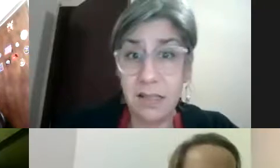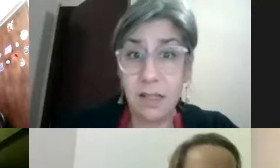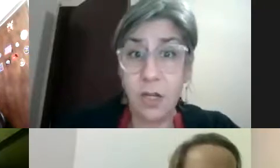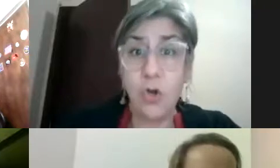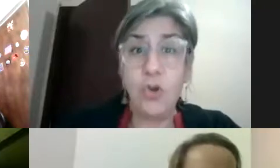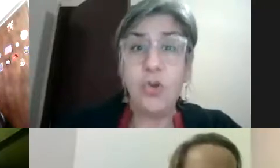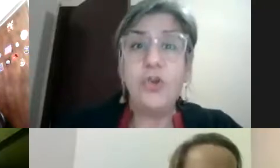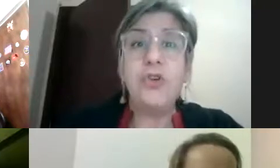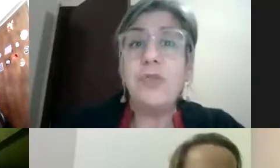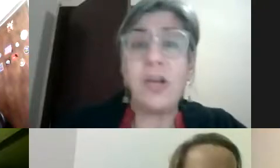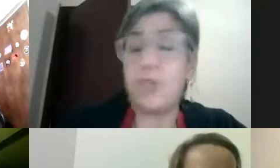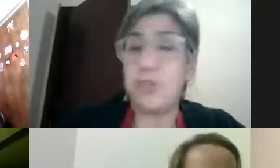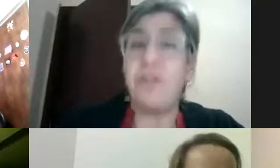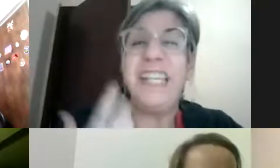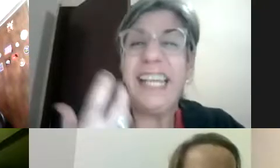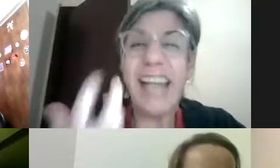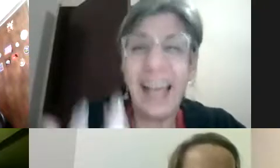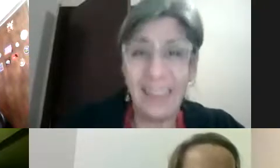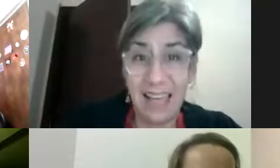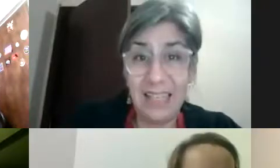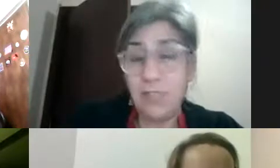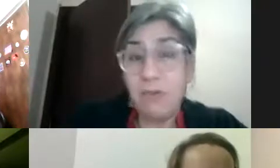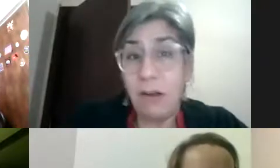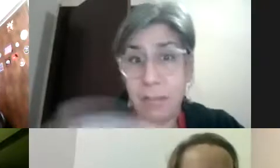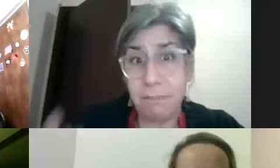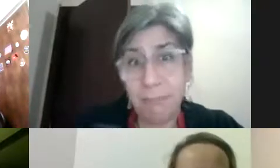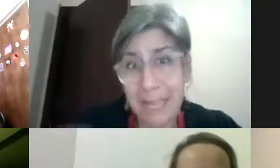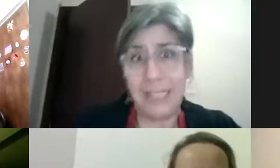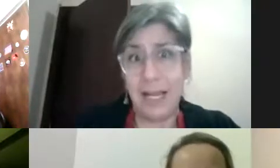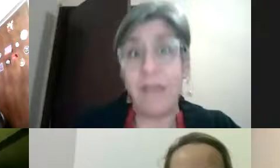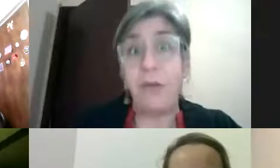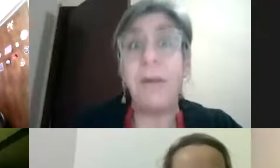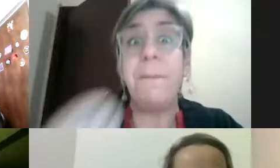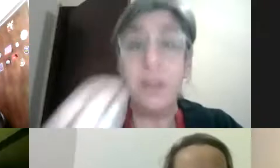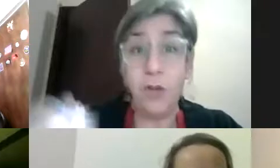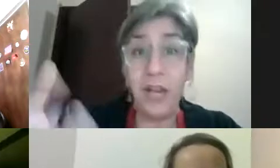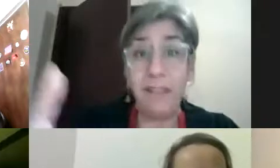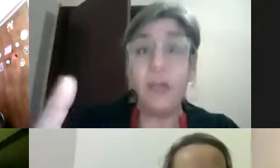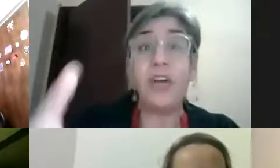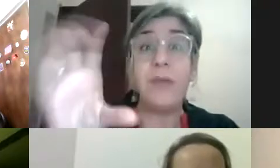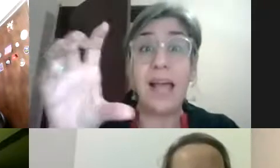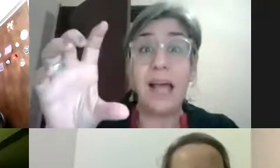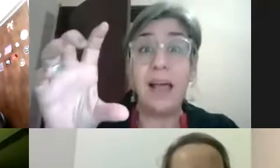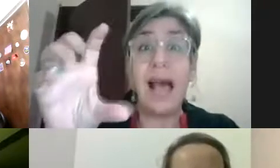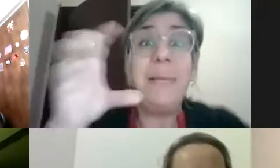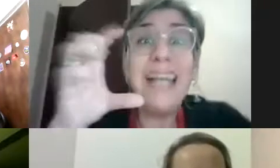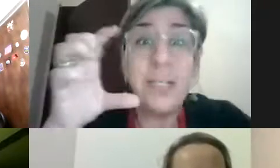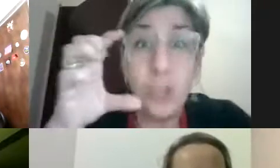adolescentes. No es una cosa sofisticada, es una cosa básica. No les digo que hay